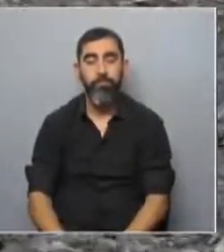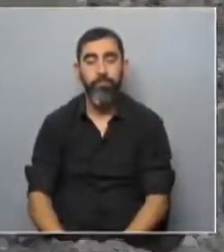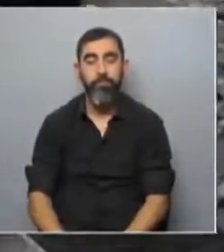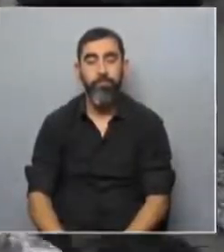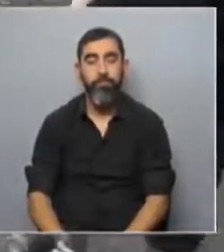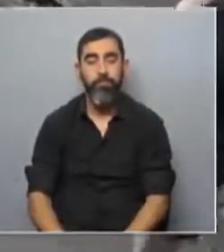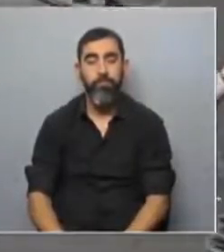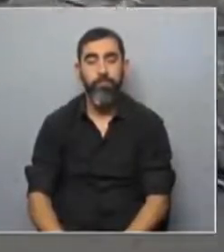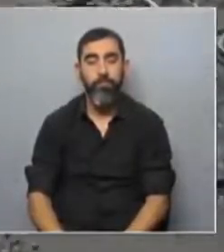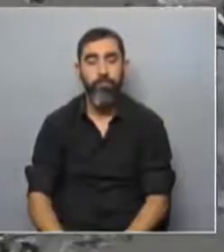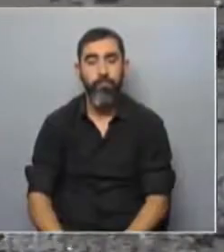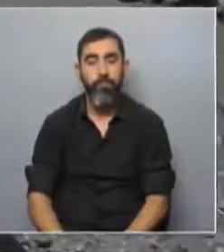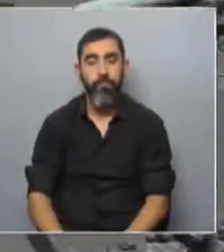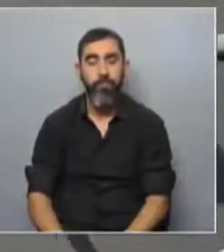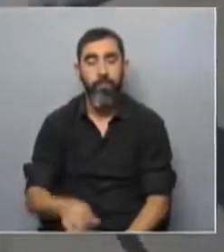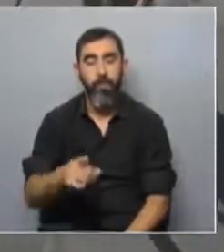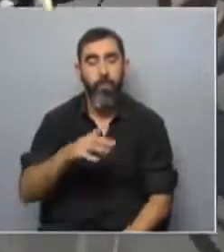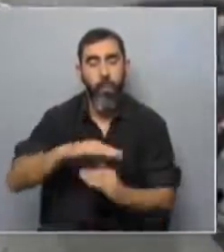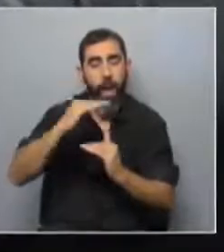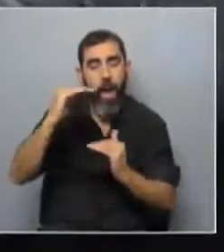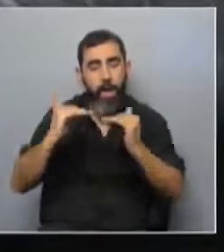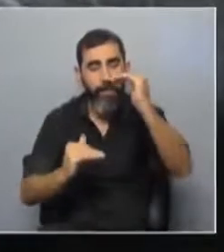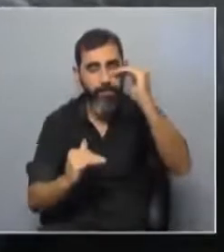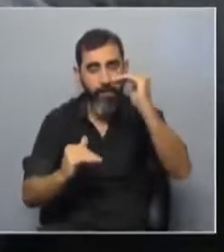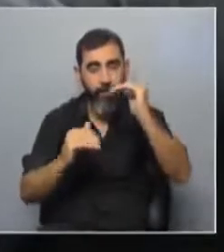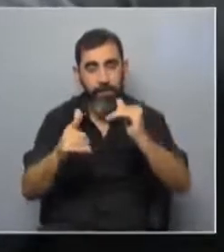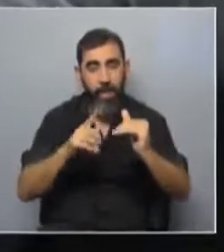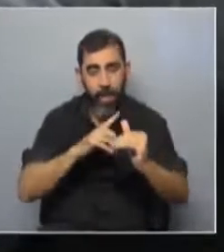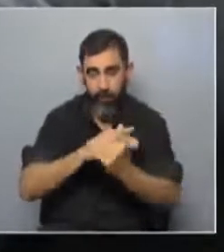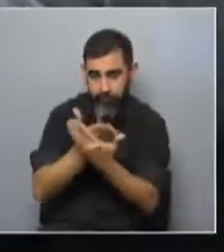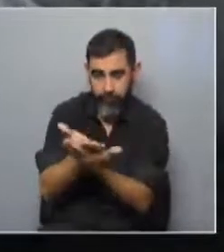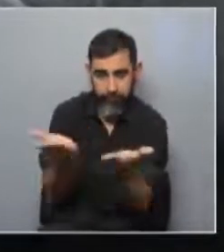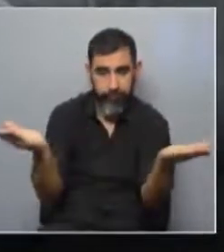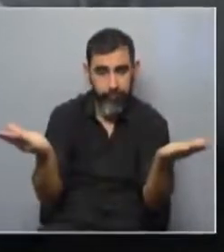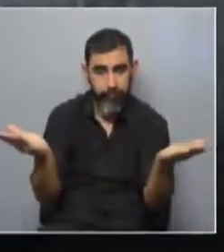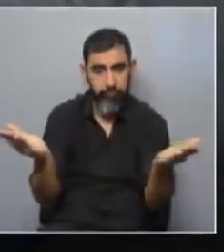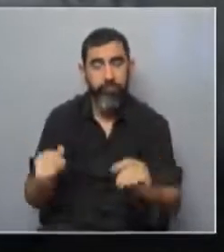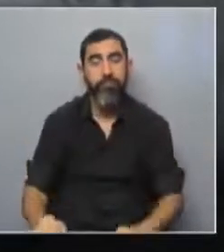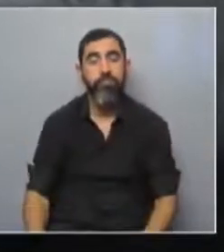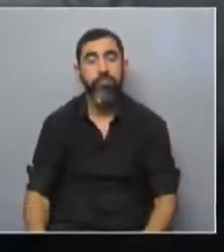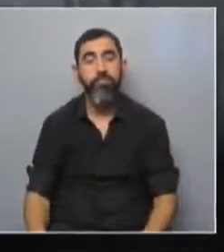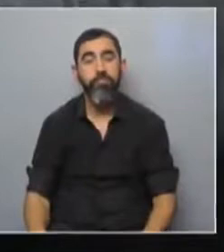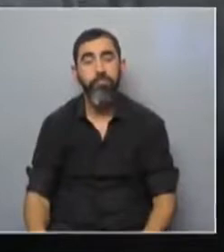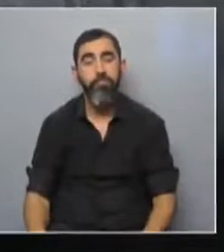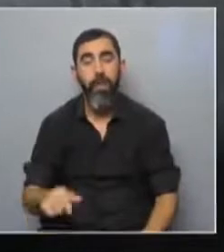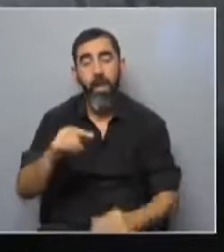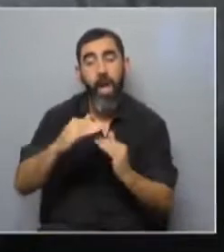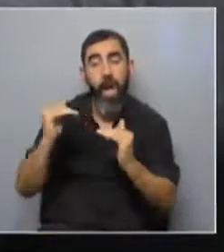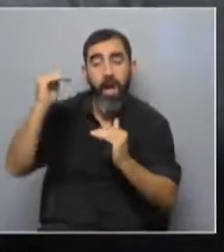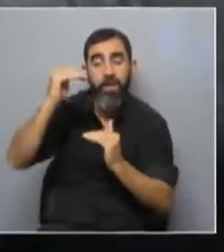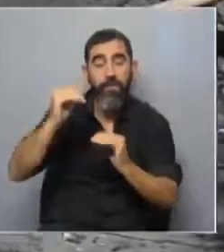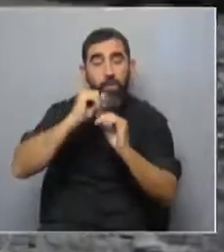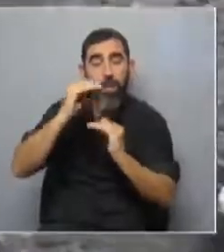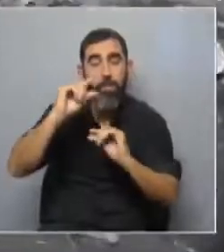Lo que estamos viendo es que como el sedimento está bastante más alto y todo esto está expuesto, o sea, probablemente el sedimento de acá arriba hubiera estado